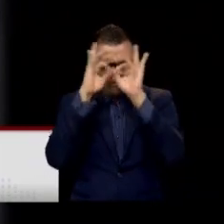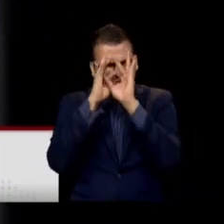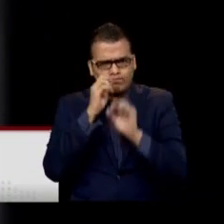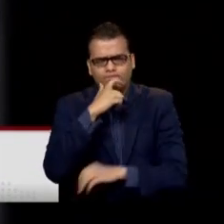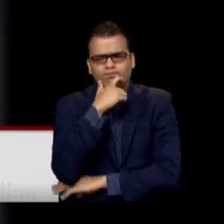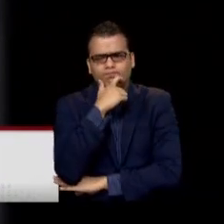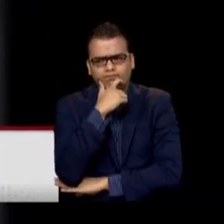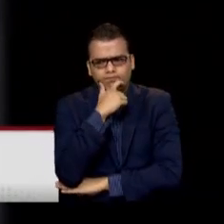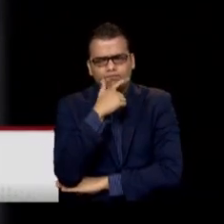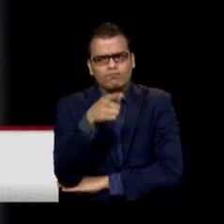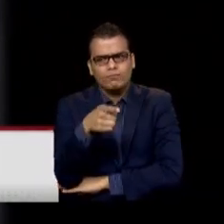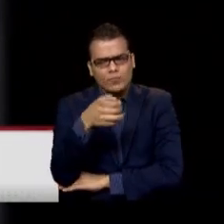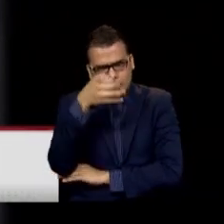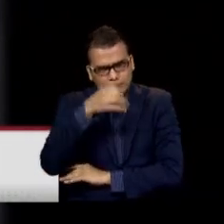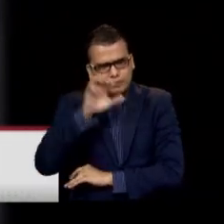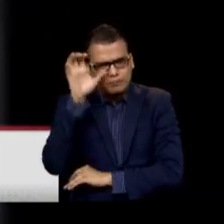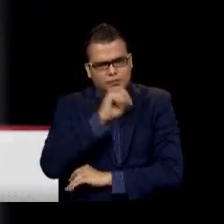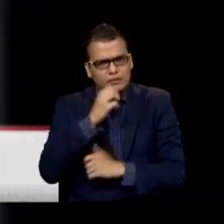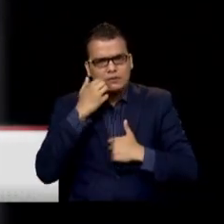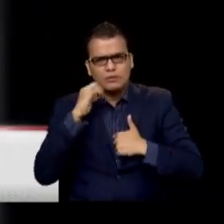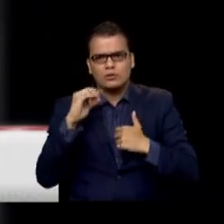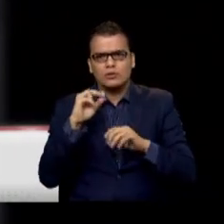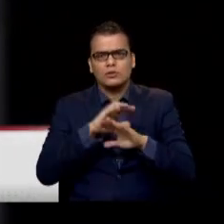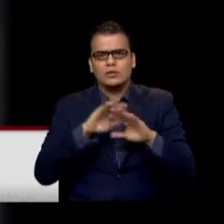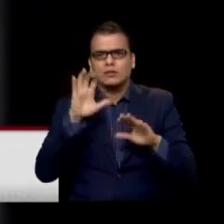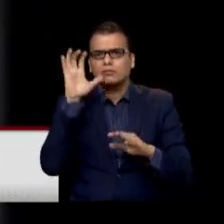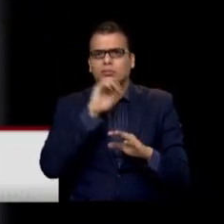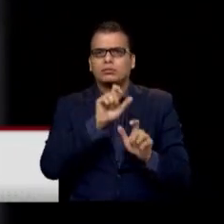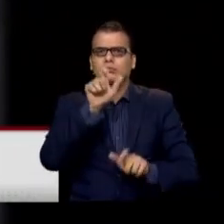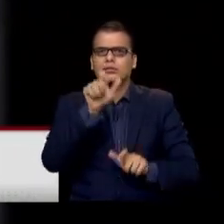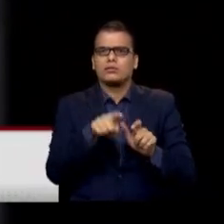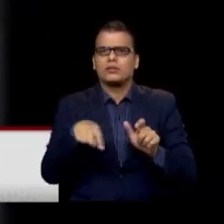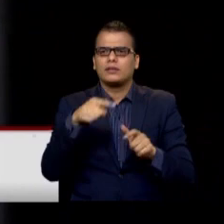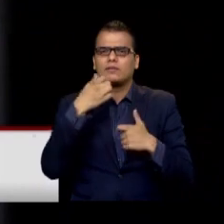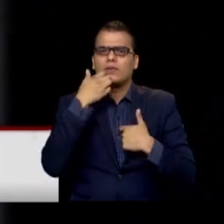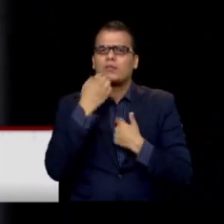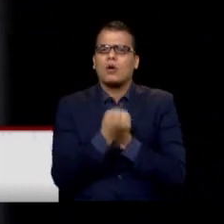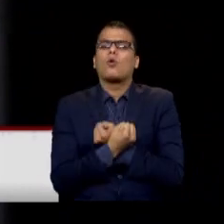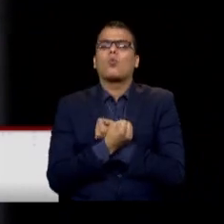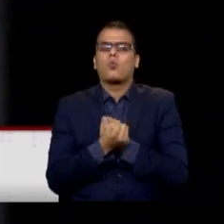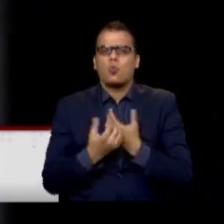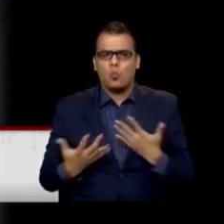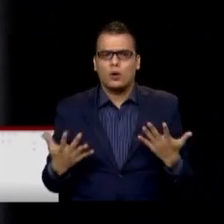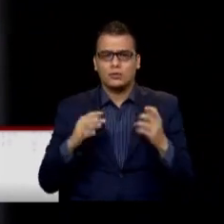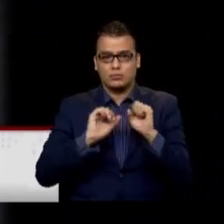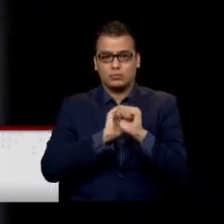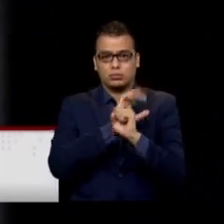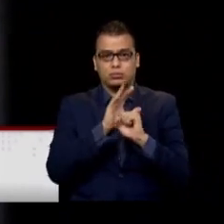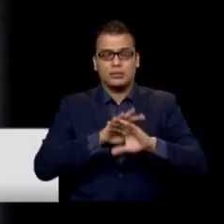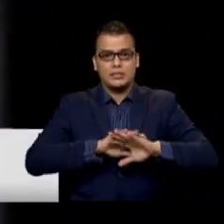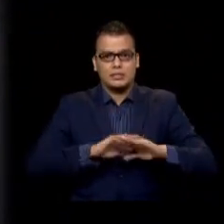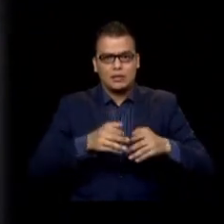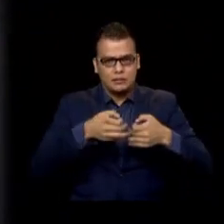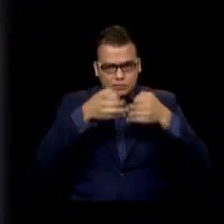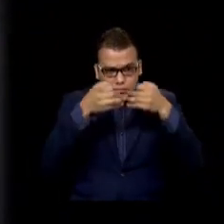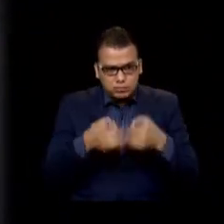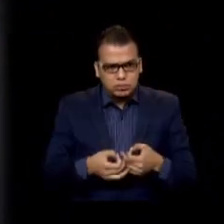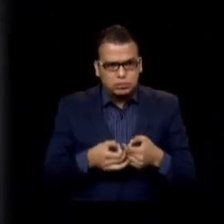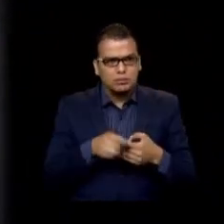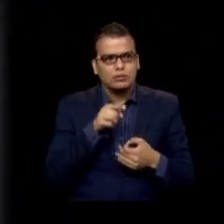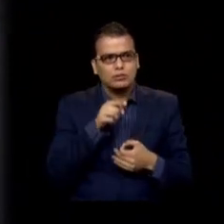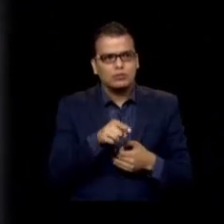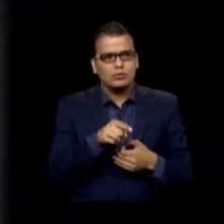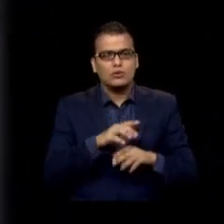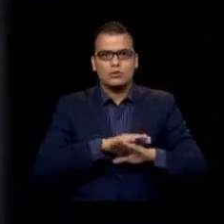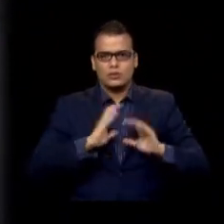la positividad para poder llegar a saber cuánta población en el Valle del Cauca estuvo enferma y cuándo vamos a poder encontrar una cosa que se llama